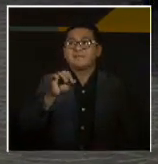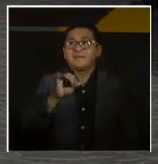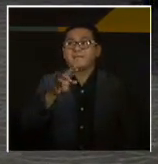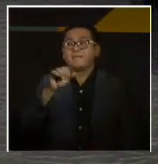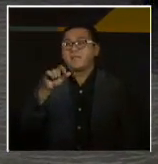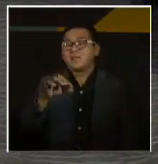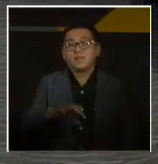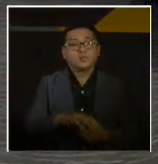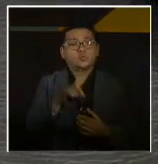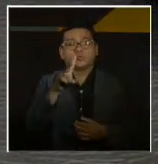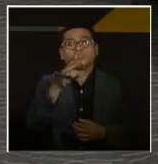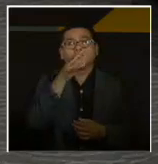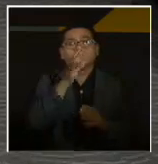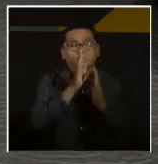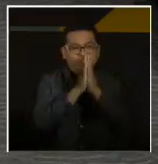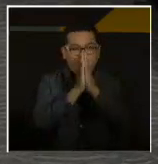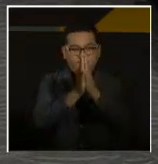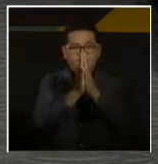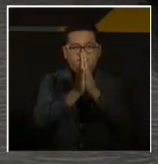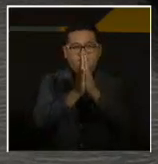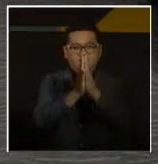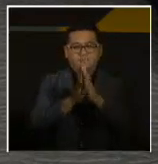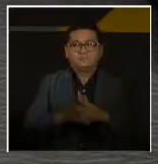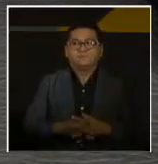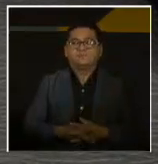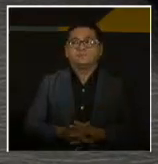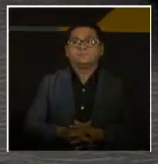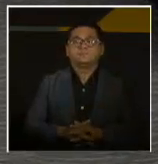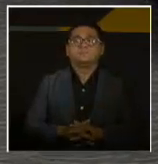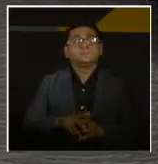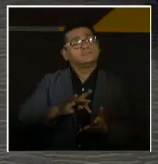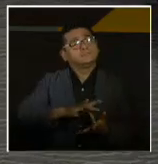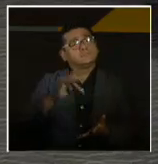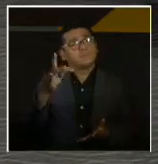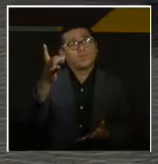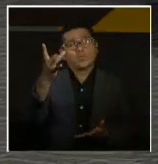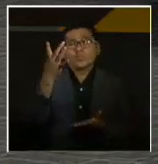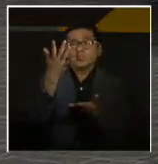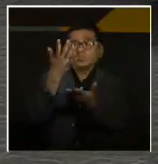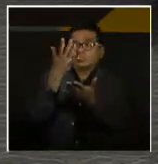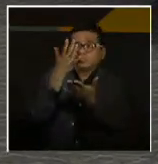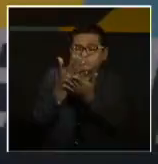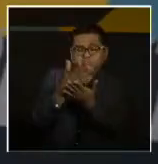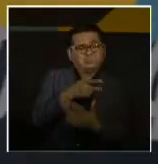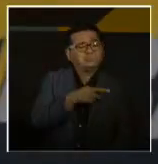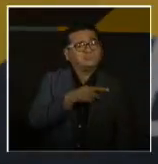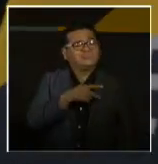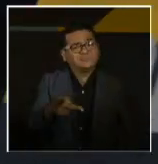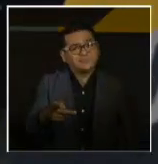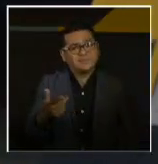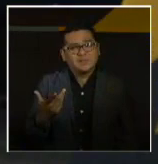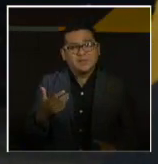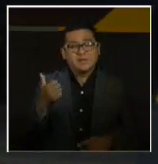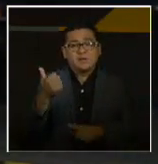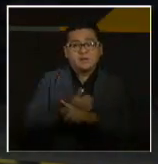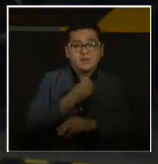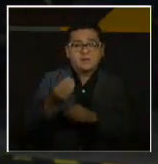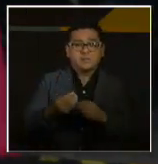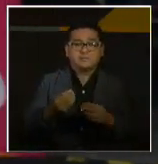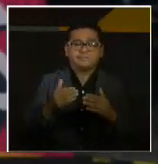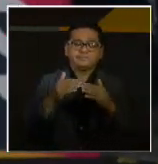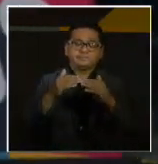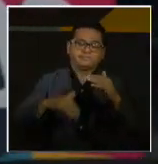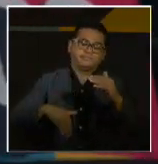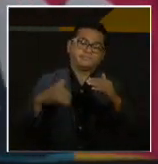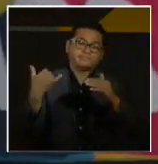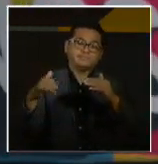Mena. 2 minutos, por favor. Adelante. Muchas gracias. La única manera de abatir la pobreza desde sus causas y la desigualdad que